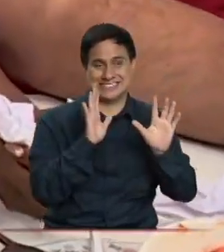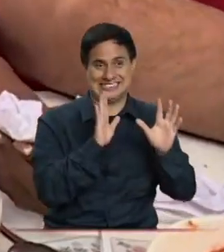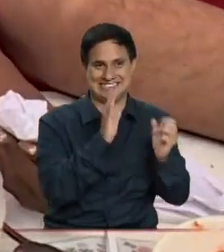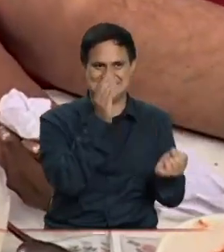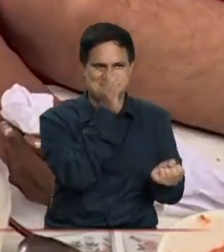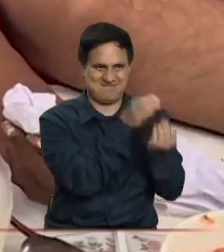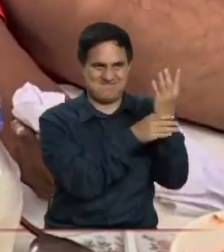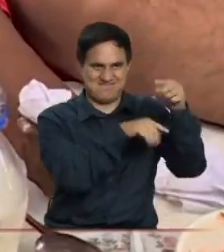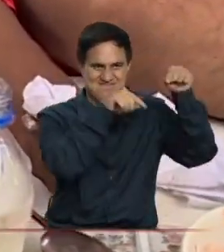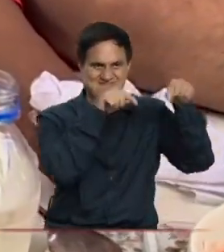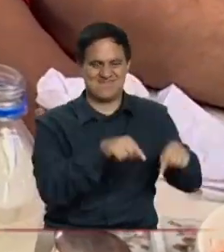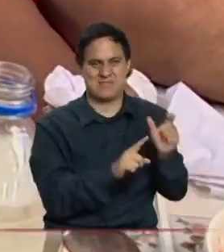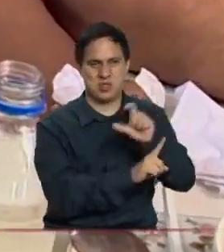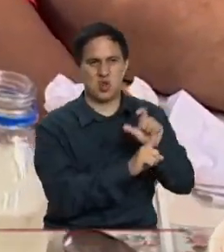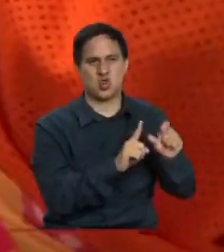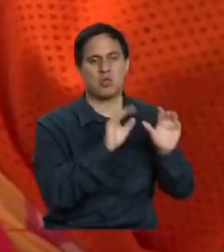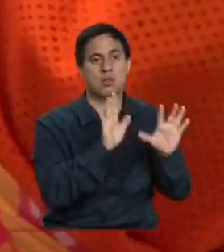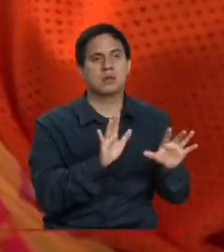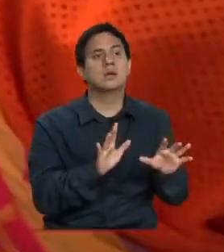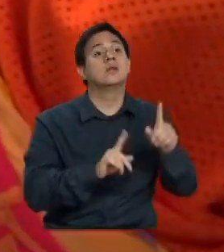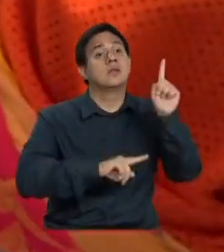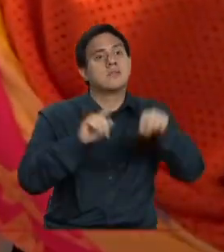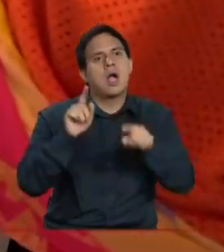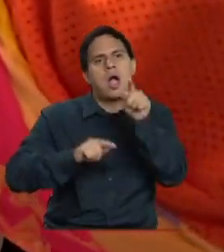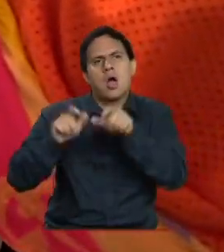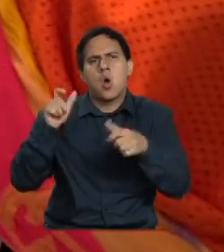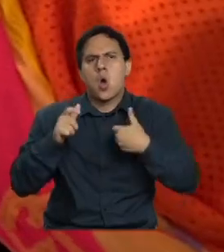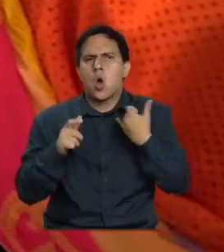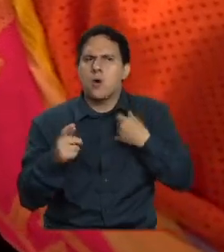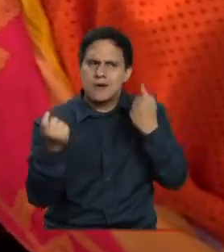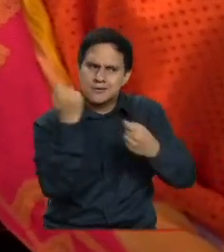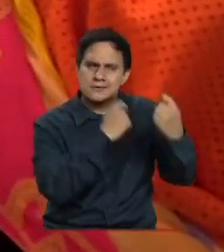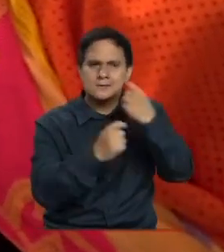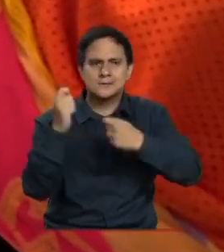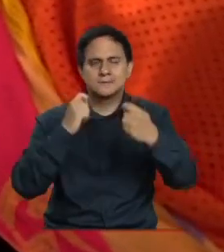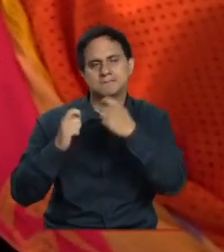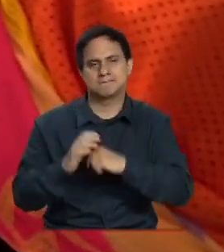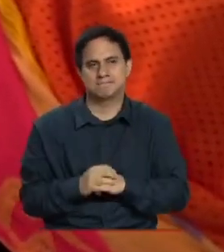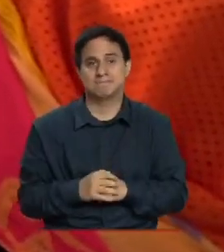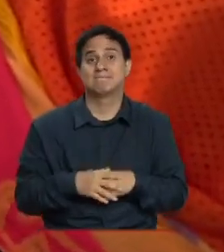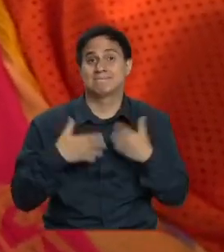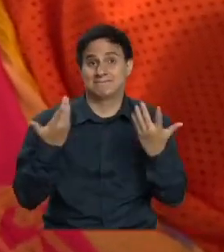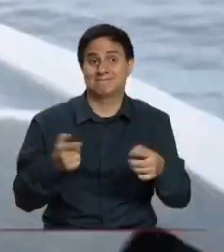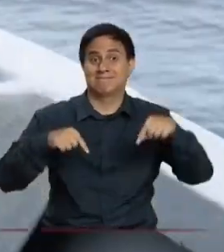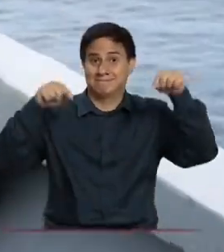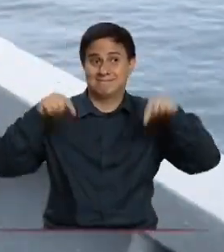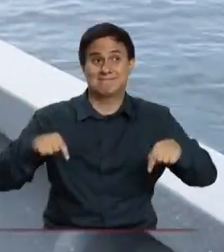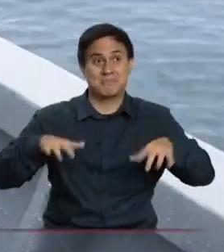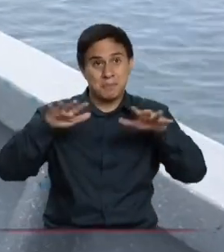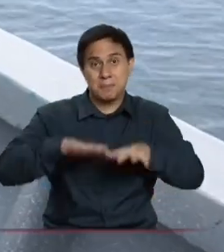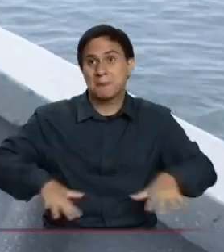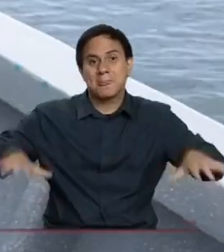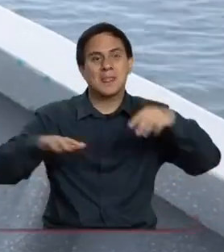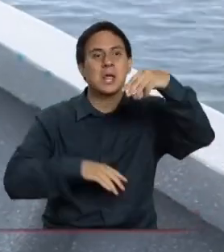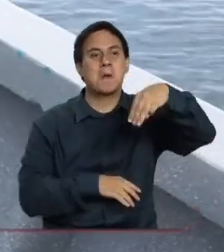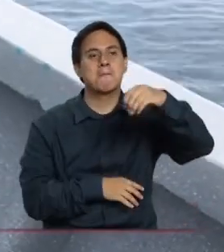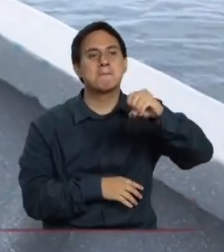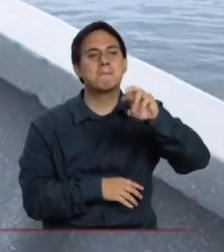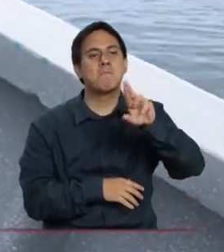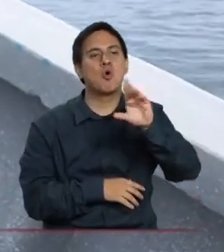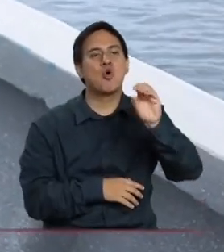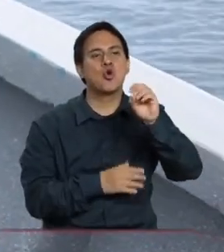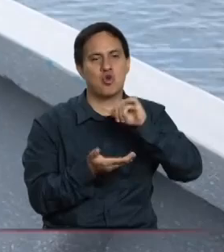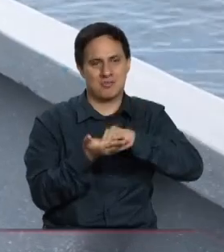apostándole para crear empresa y desde aquí nos estamos despidiendo desde las Playa del morro no con la cámara de Kevin